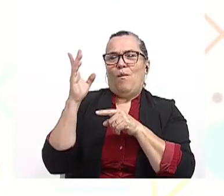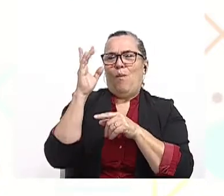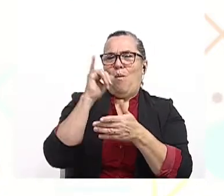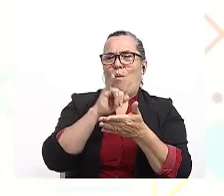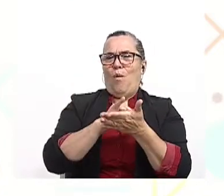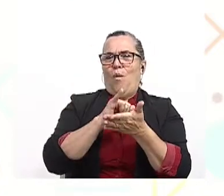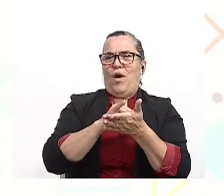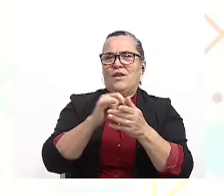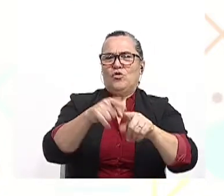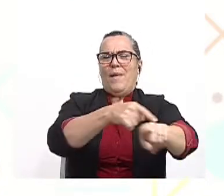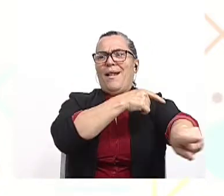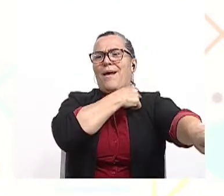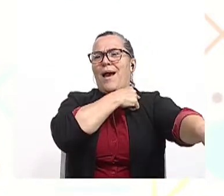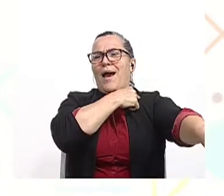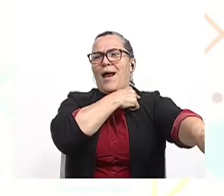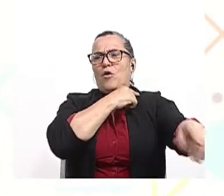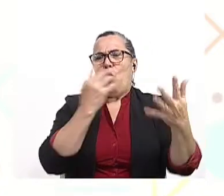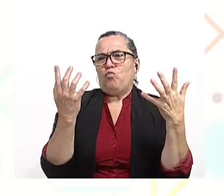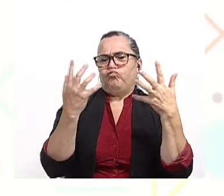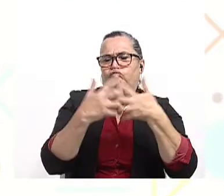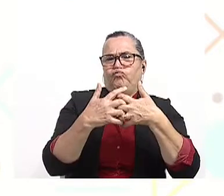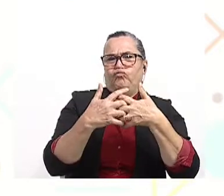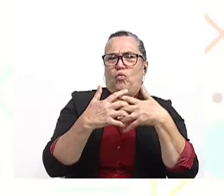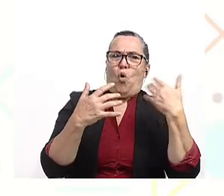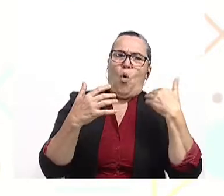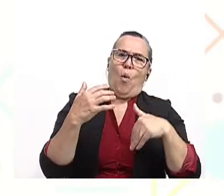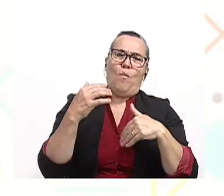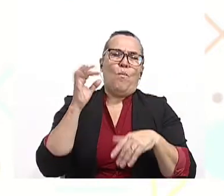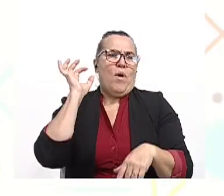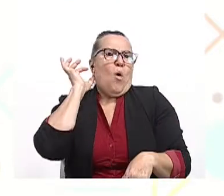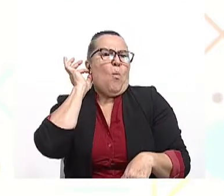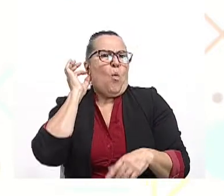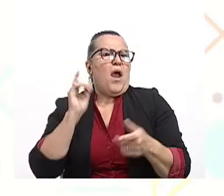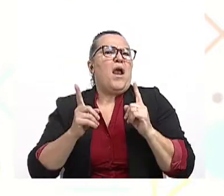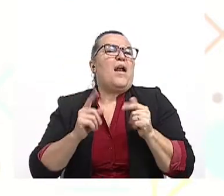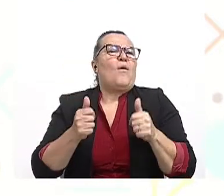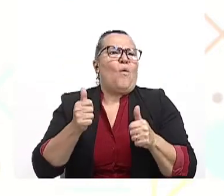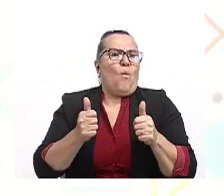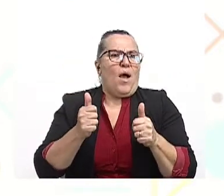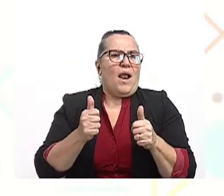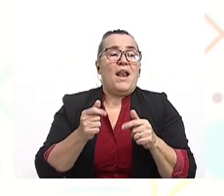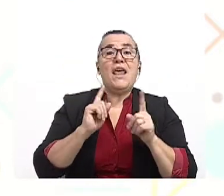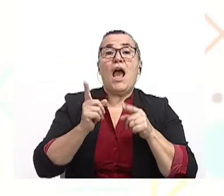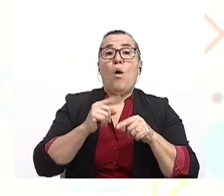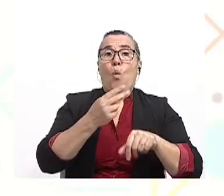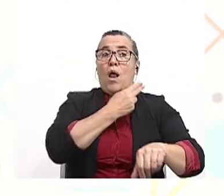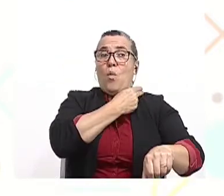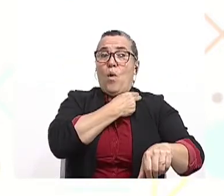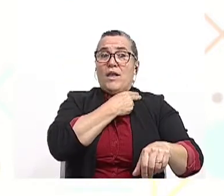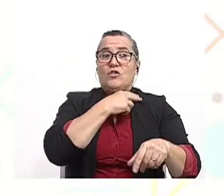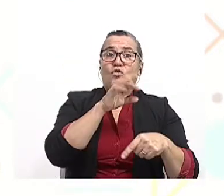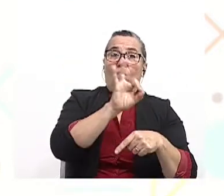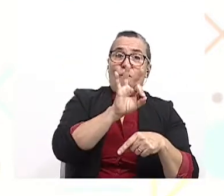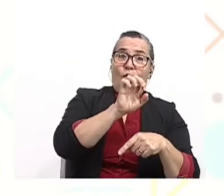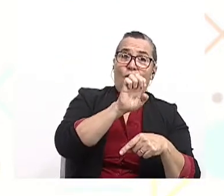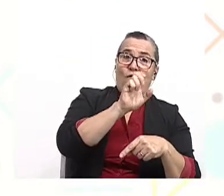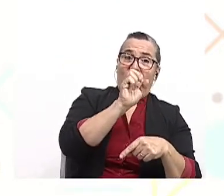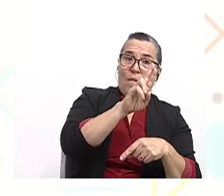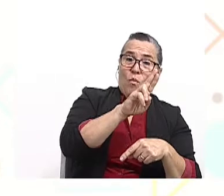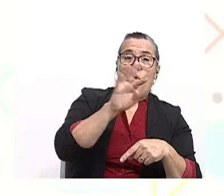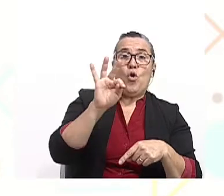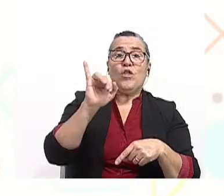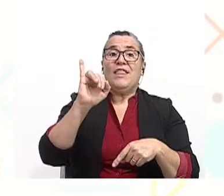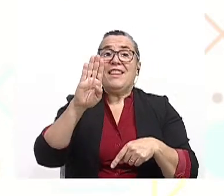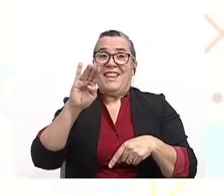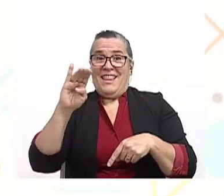el hueso largo, si corresponde a una mujer o bien a un hombre, y a cuál hueso nos estamos refiriendo. Observen la siguiente relación.